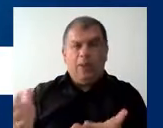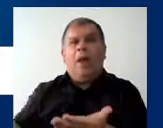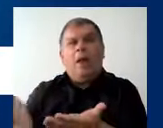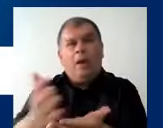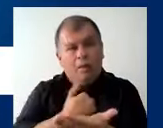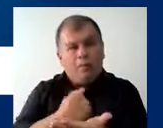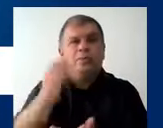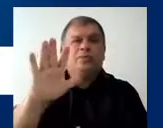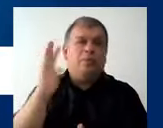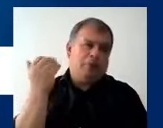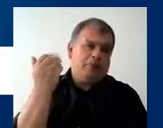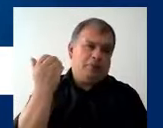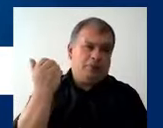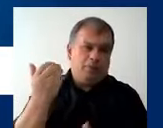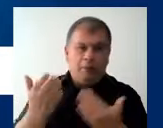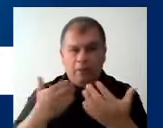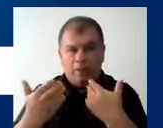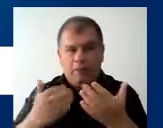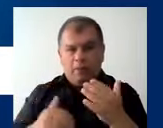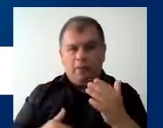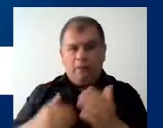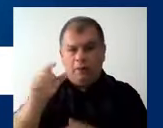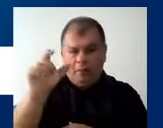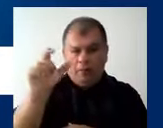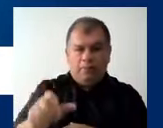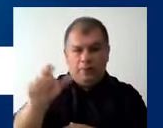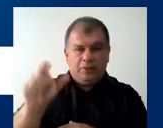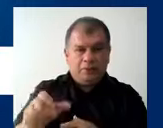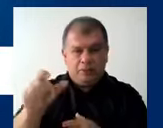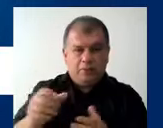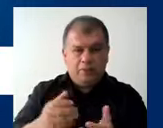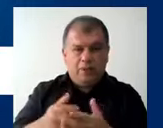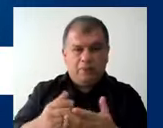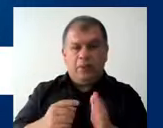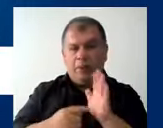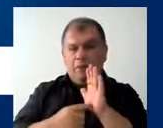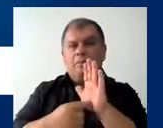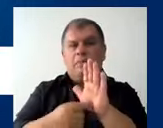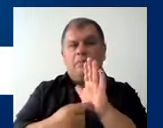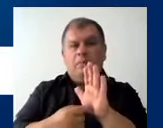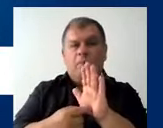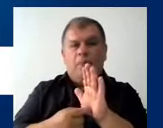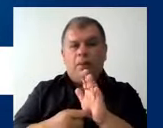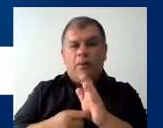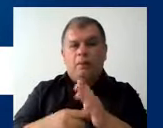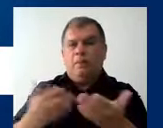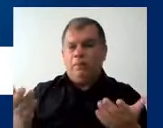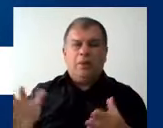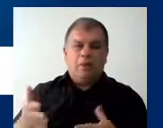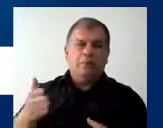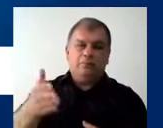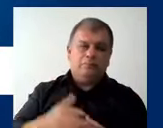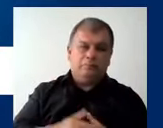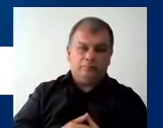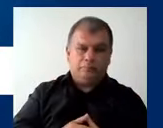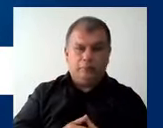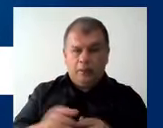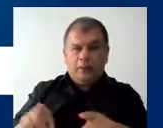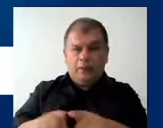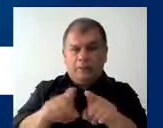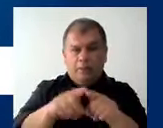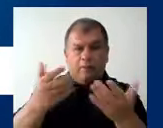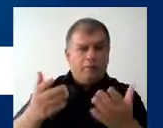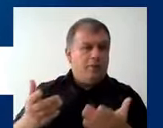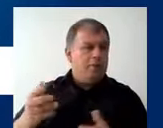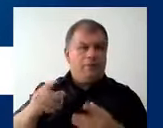la pensión. Estamos hablando además de una persona que puede manifestar voluntad sin ningún inconveniente. Y así como